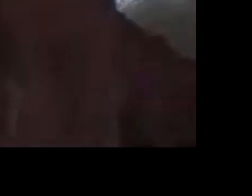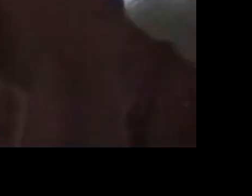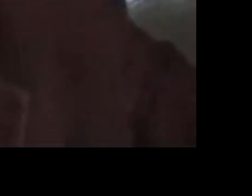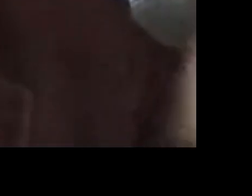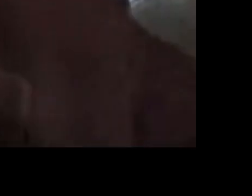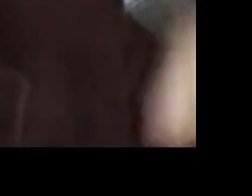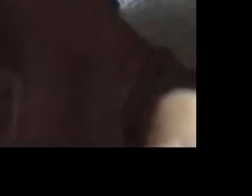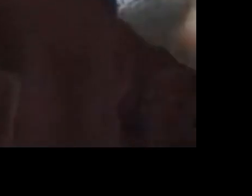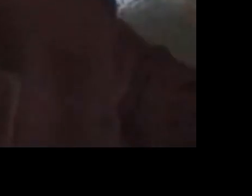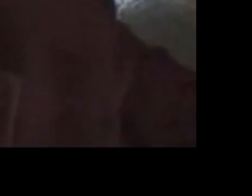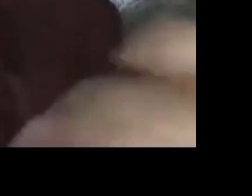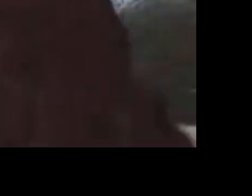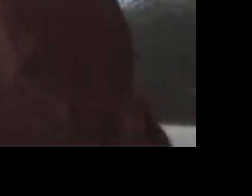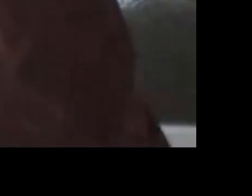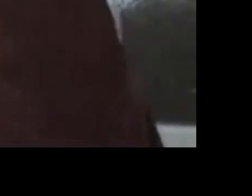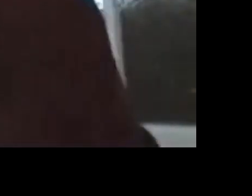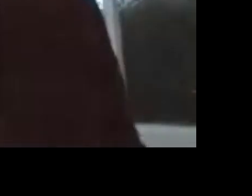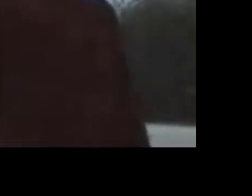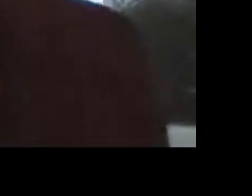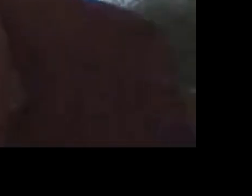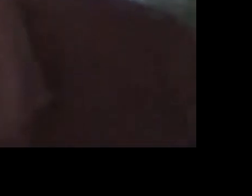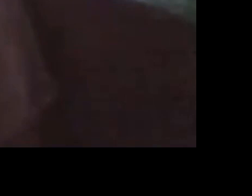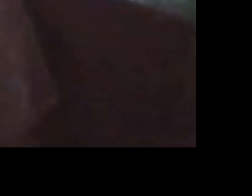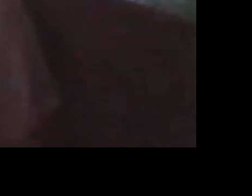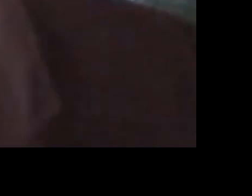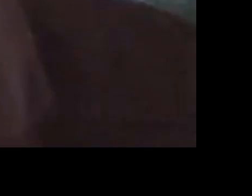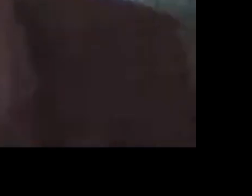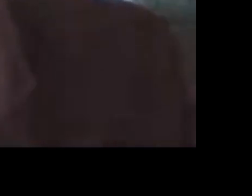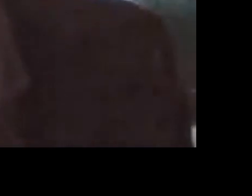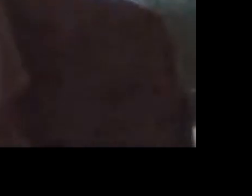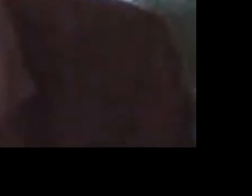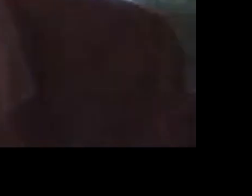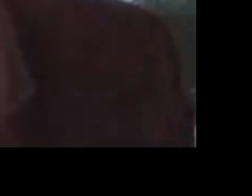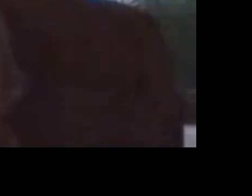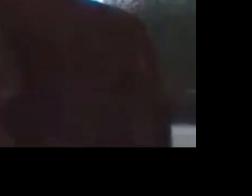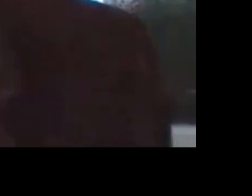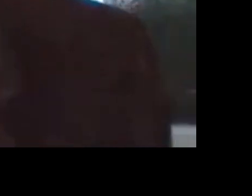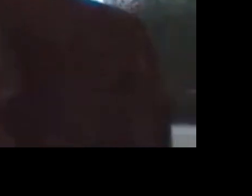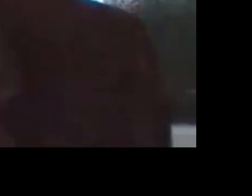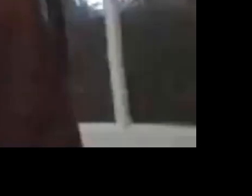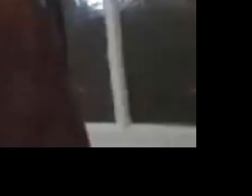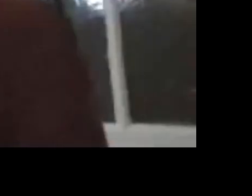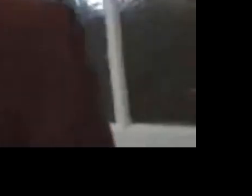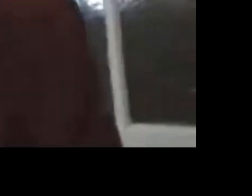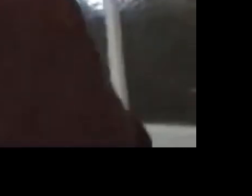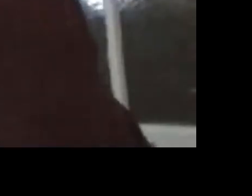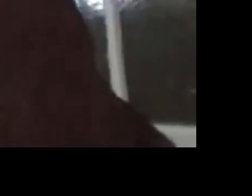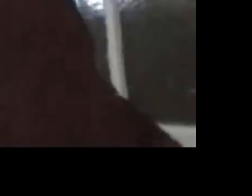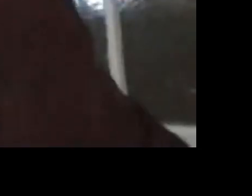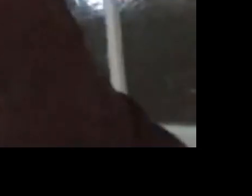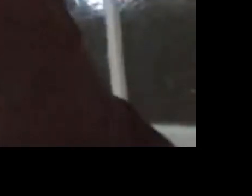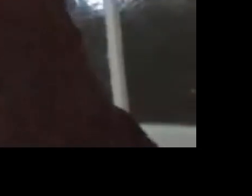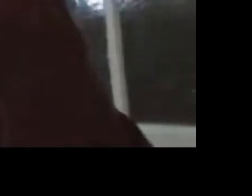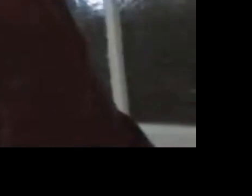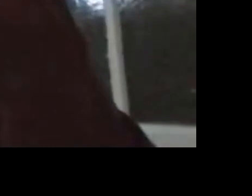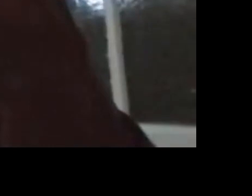la fecha en la que se deposita, y el único tipo de cambio en Argentina es el oficial emitido por el Banco Central. Bueno, perfecto.